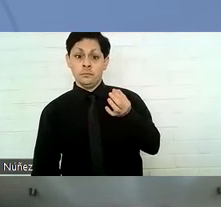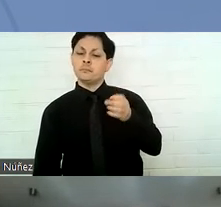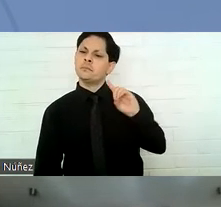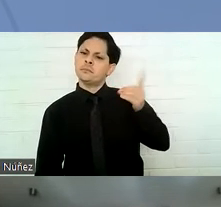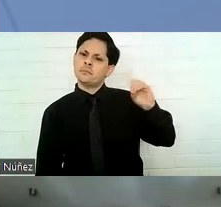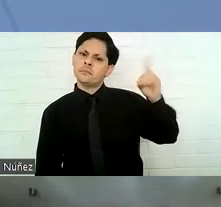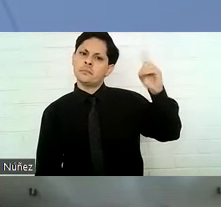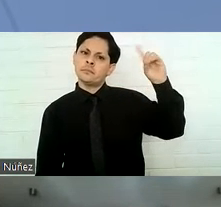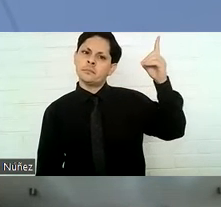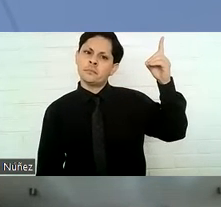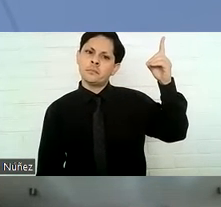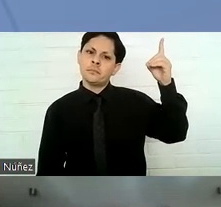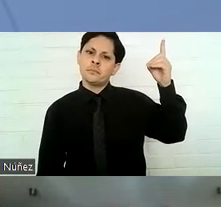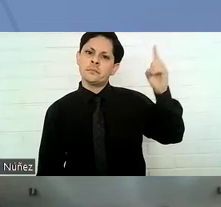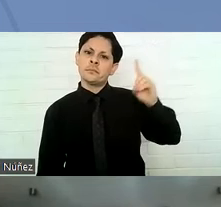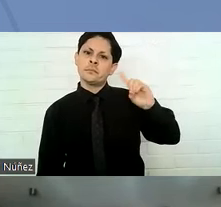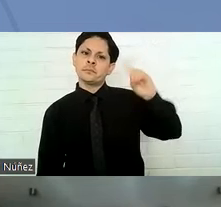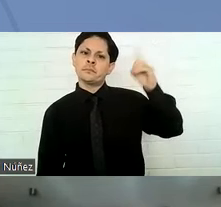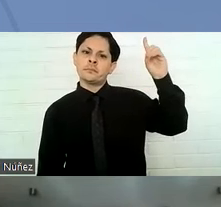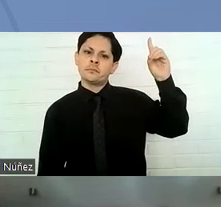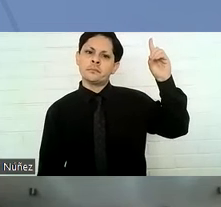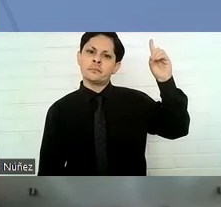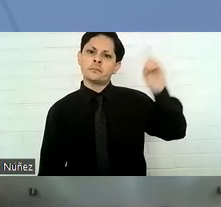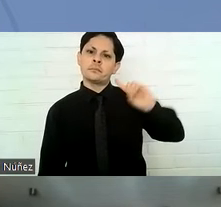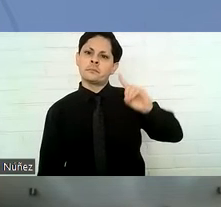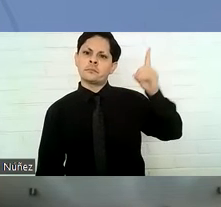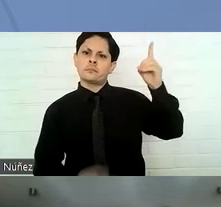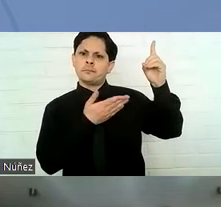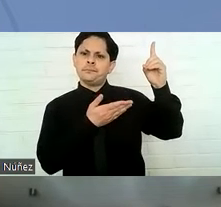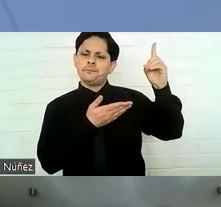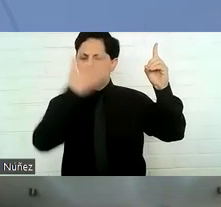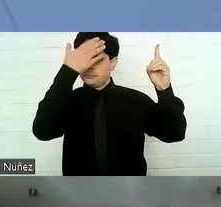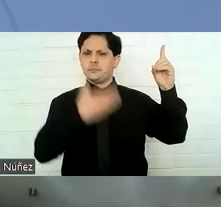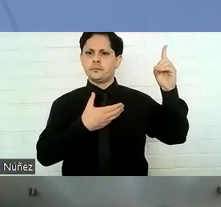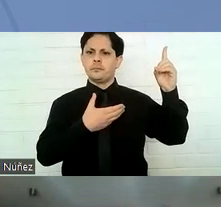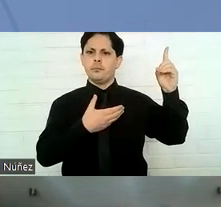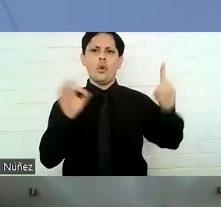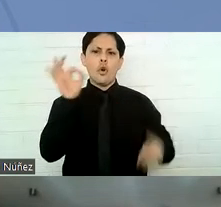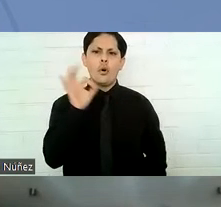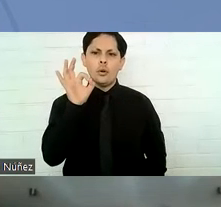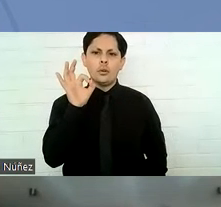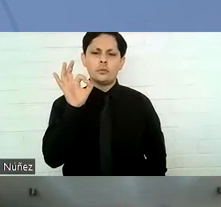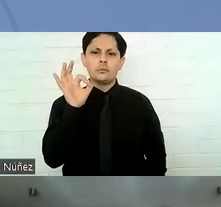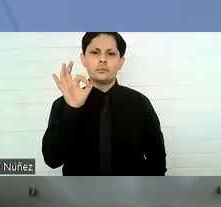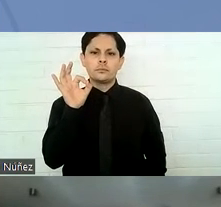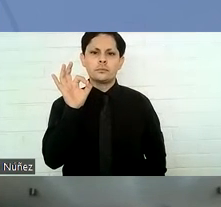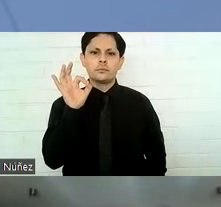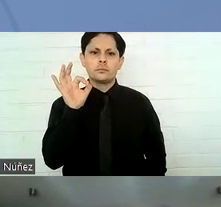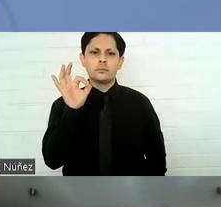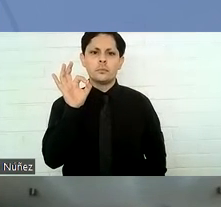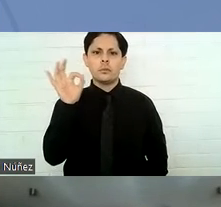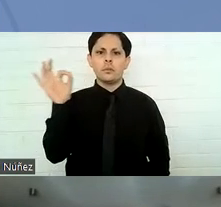es el atributo de déficit de la persona, o es justo lo que Nolfa acaba de